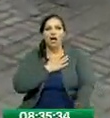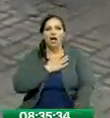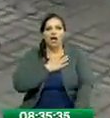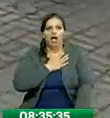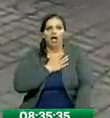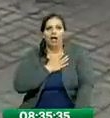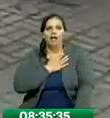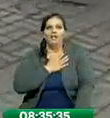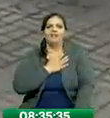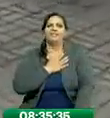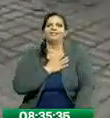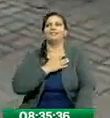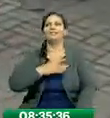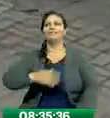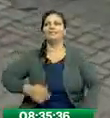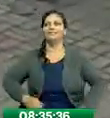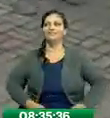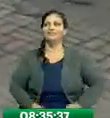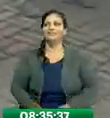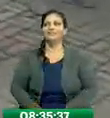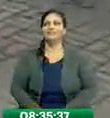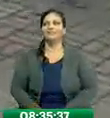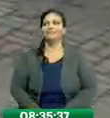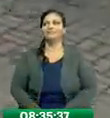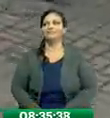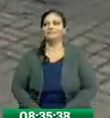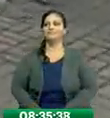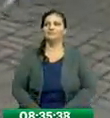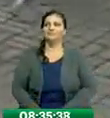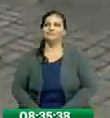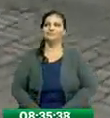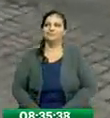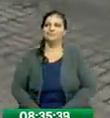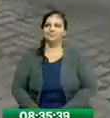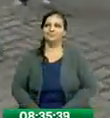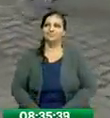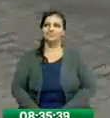y también tengo que